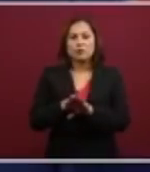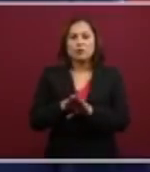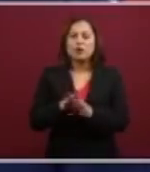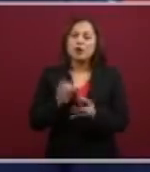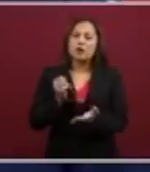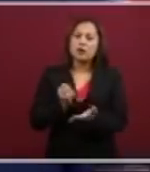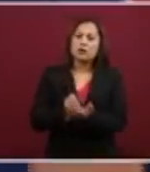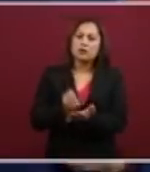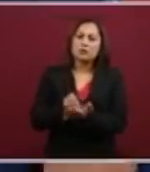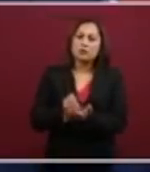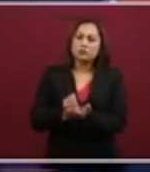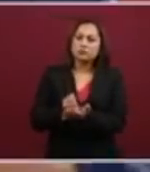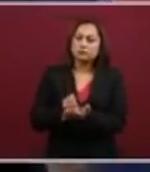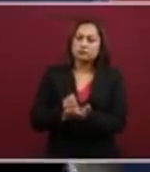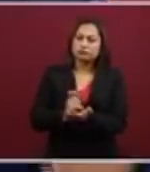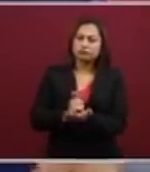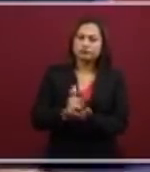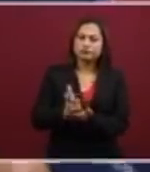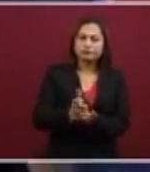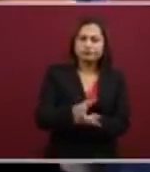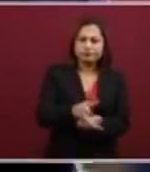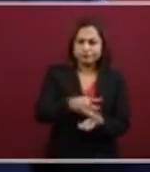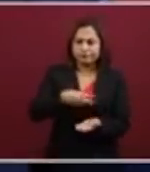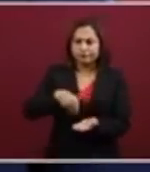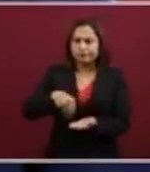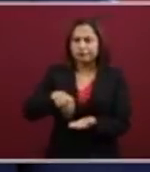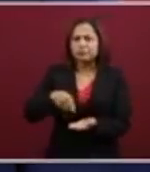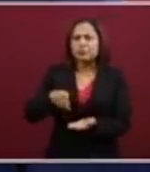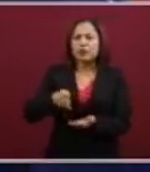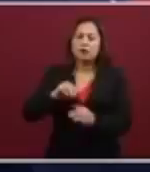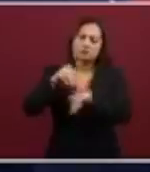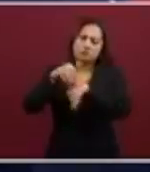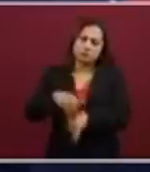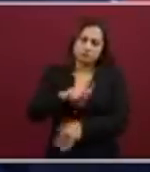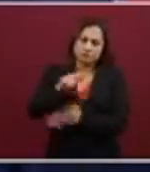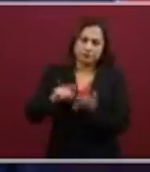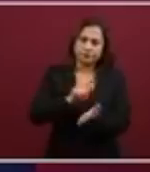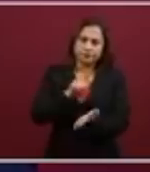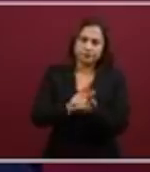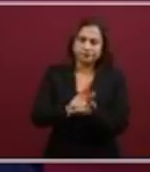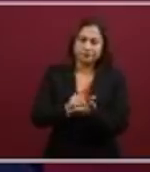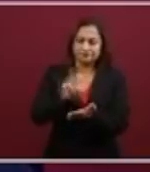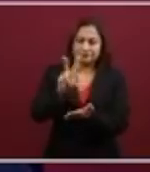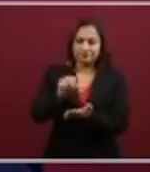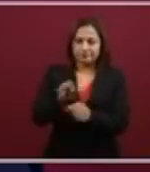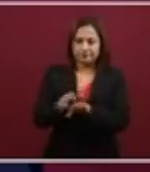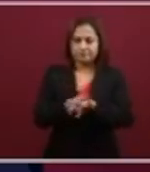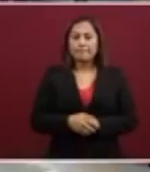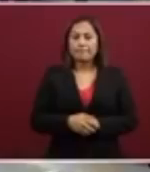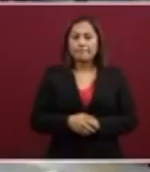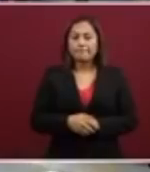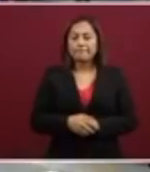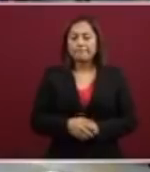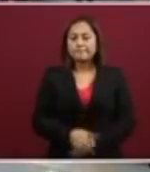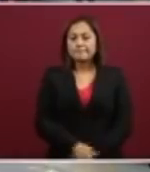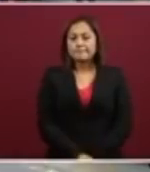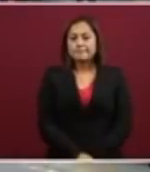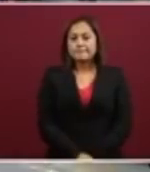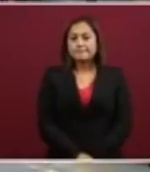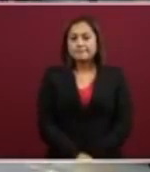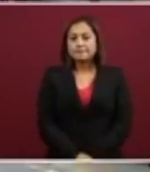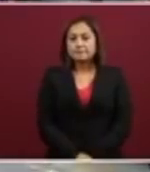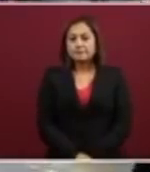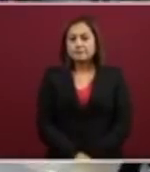El presidente Andrés Manuel López Obrador informó que el próximo lunes dará a conocer el decreto con el que se cancelará la condonación de impuestos